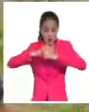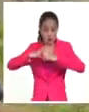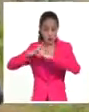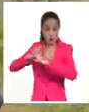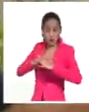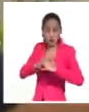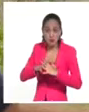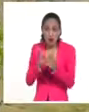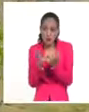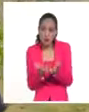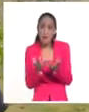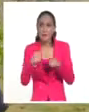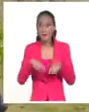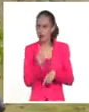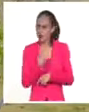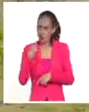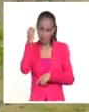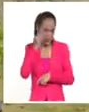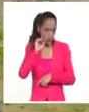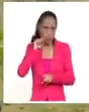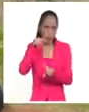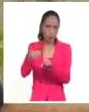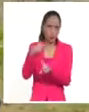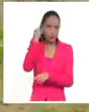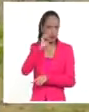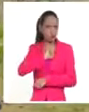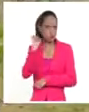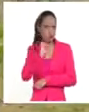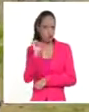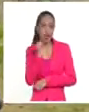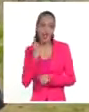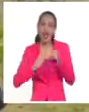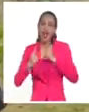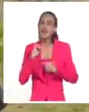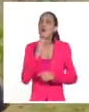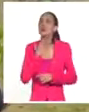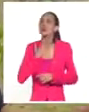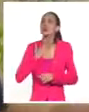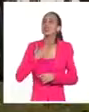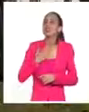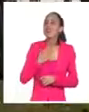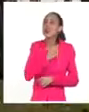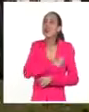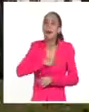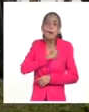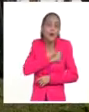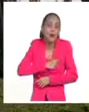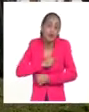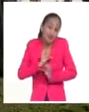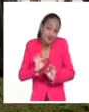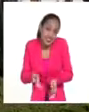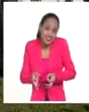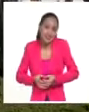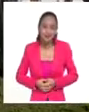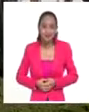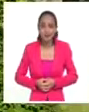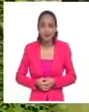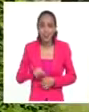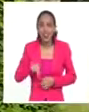el positivismo que teníamos era el mismo de hoy. Es decir, que esto es una pasión, esto es un vicio. Esto es una